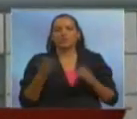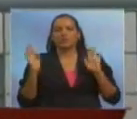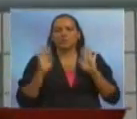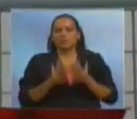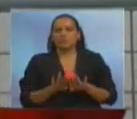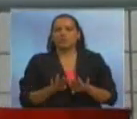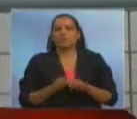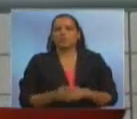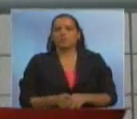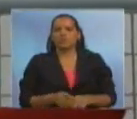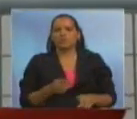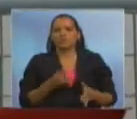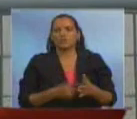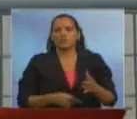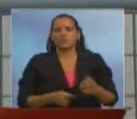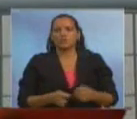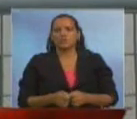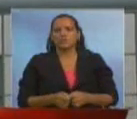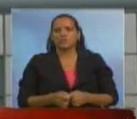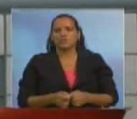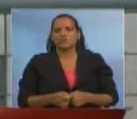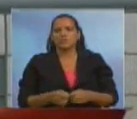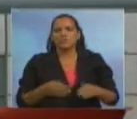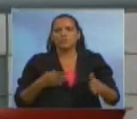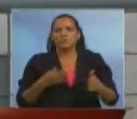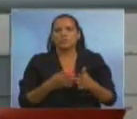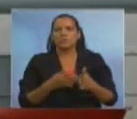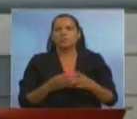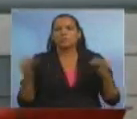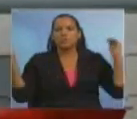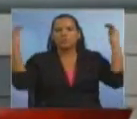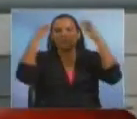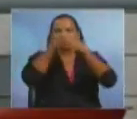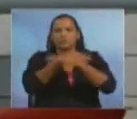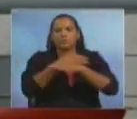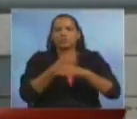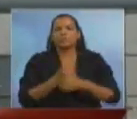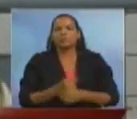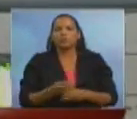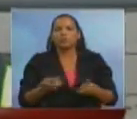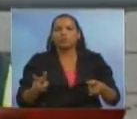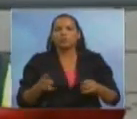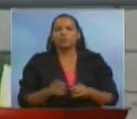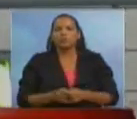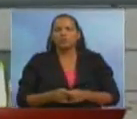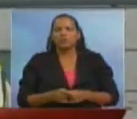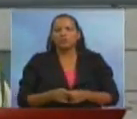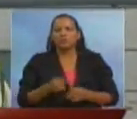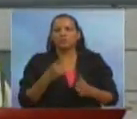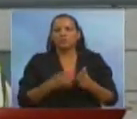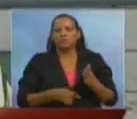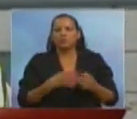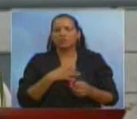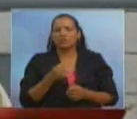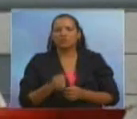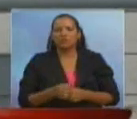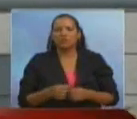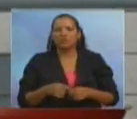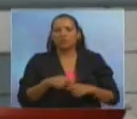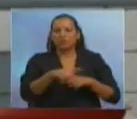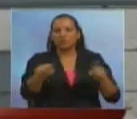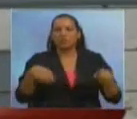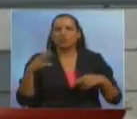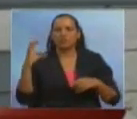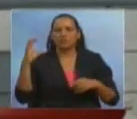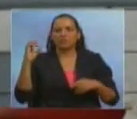un dispositivo del cierre del ingreso a lo que es el puente de la Propicia. Así estamos desviando por lo que es el redondel de